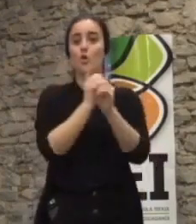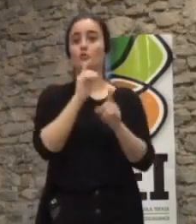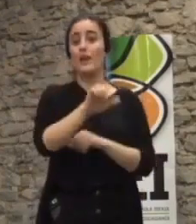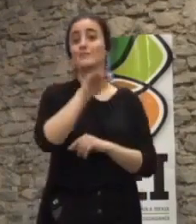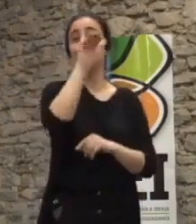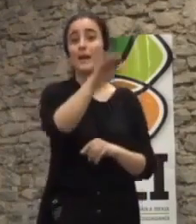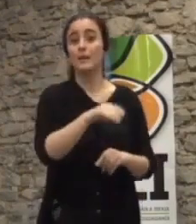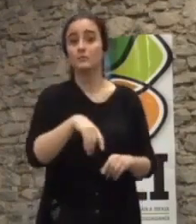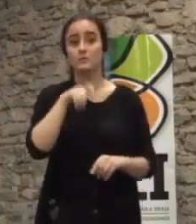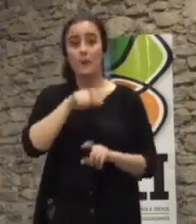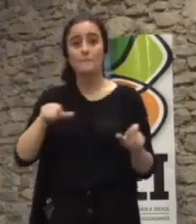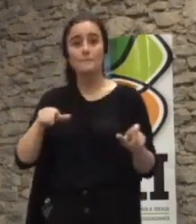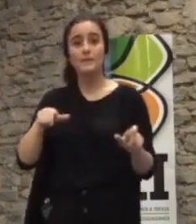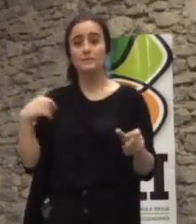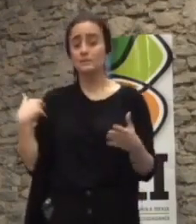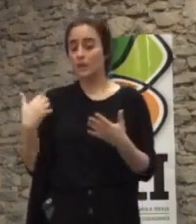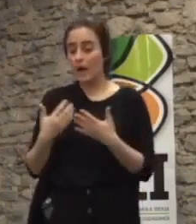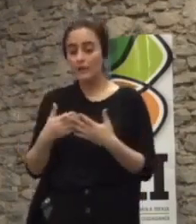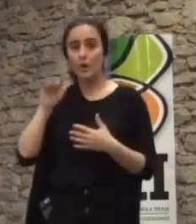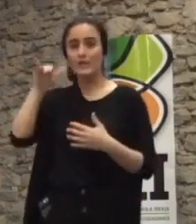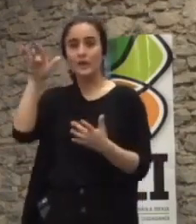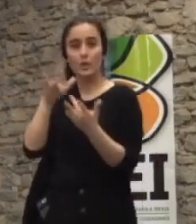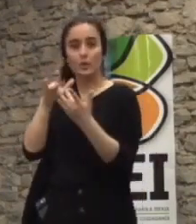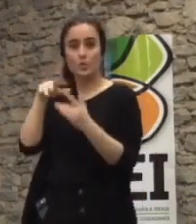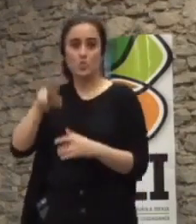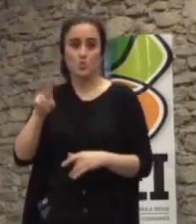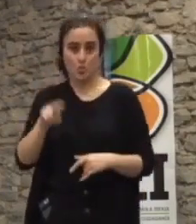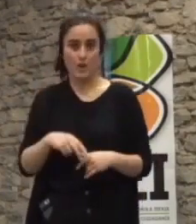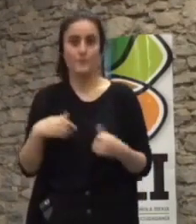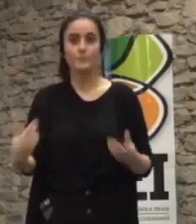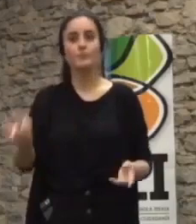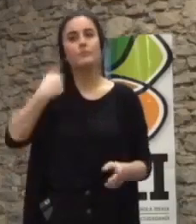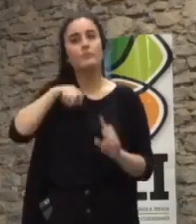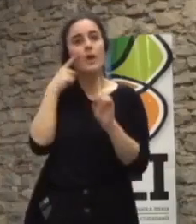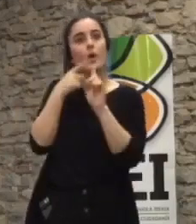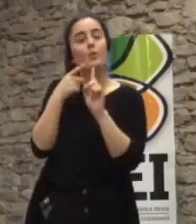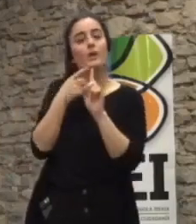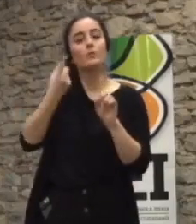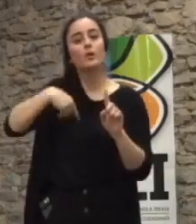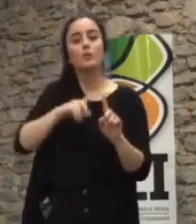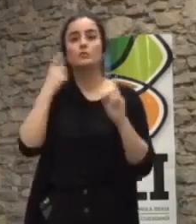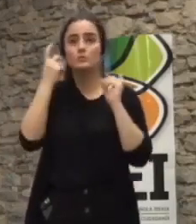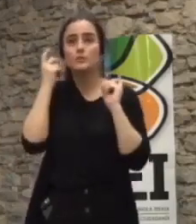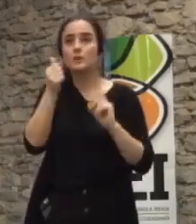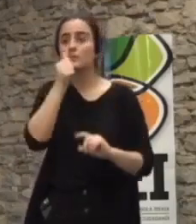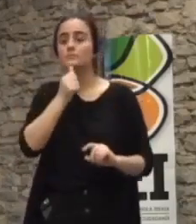extranjero, son personas que jamás han entrado en contacto con ellas. Entonces, uno de los objetivos que hemos mantenido las acciones o que hemos intentado mantener